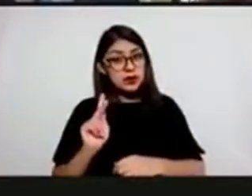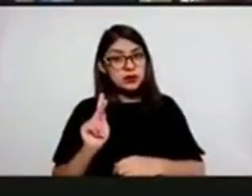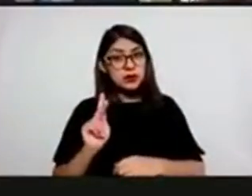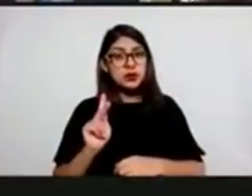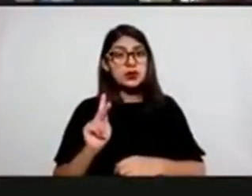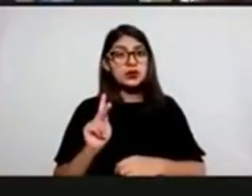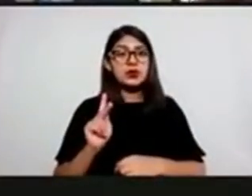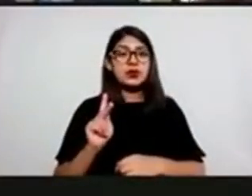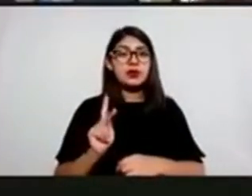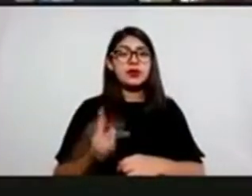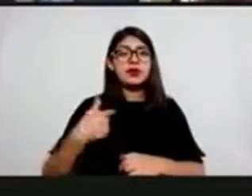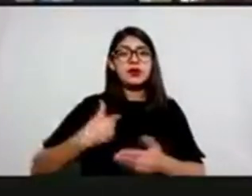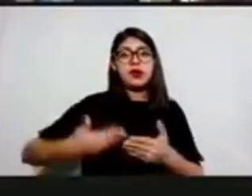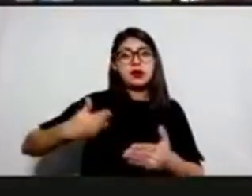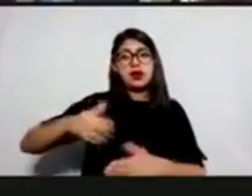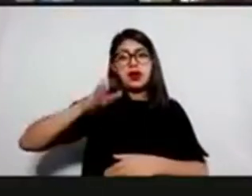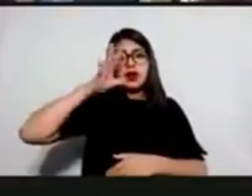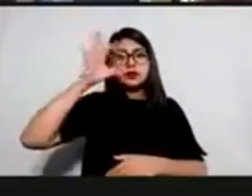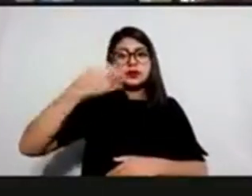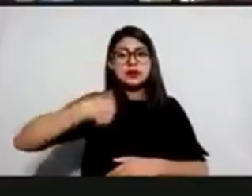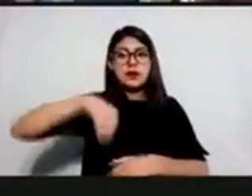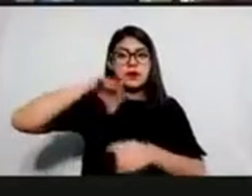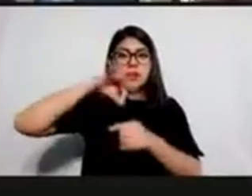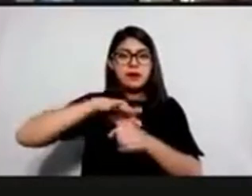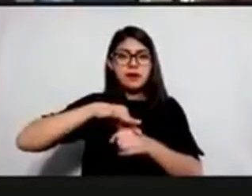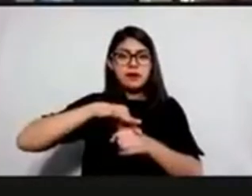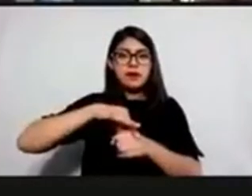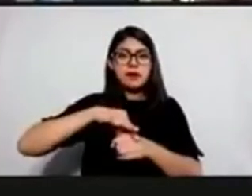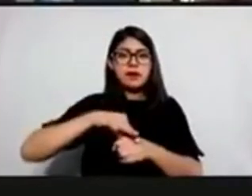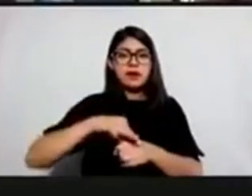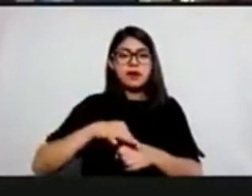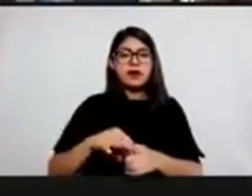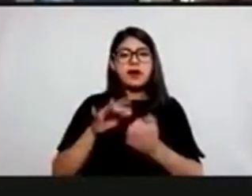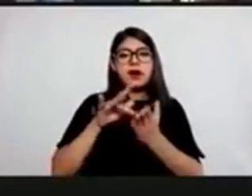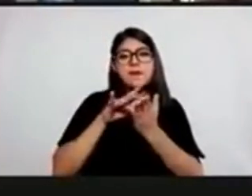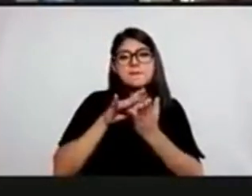adelanto que emitiré un voto concurrente al